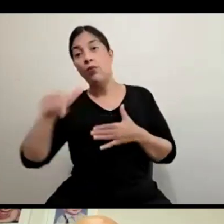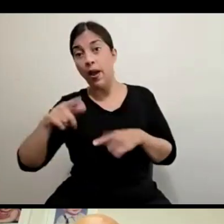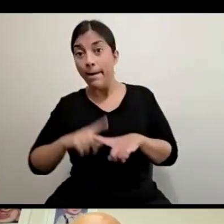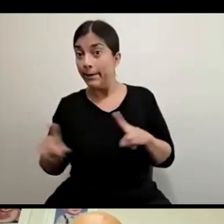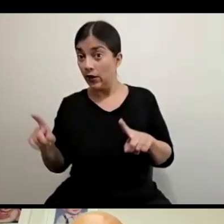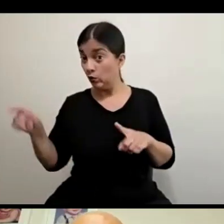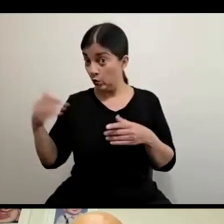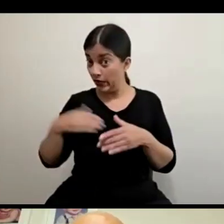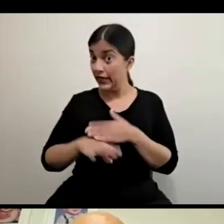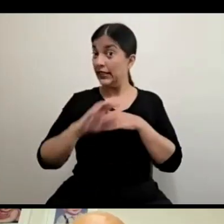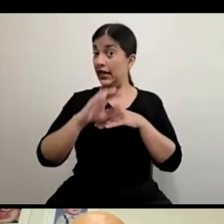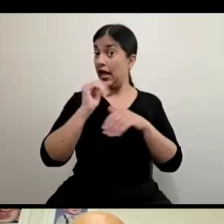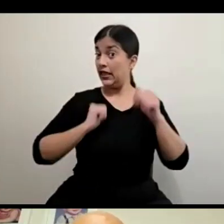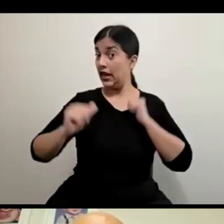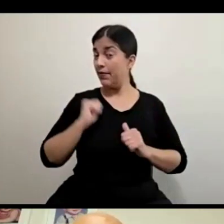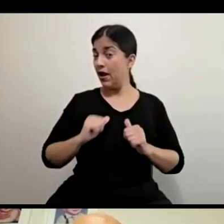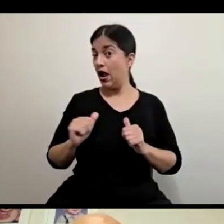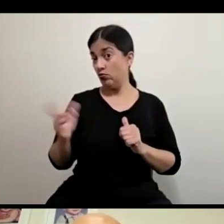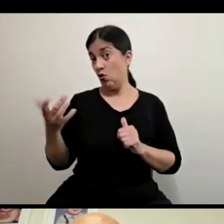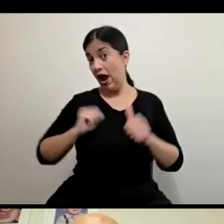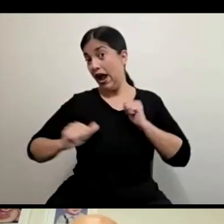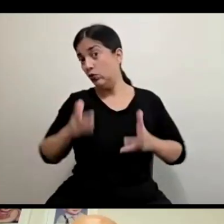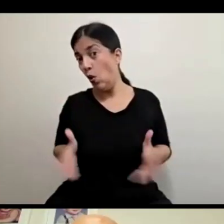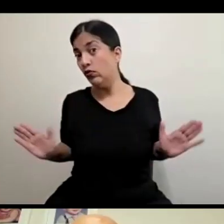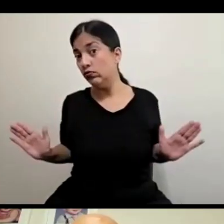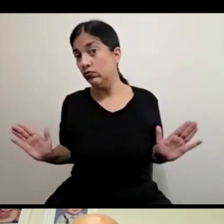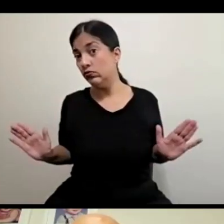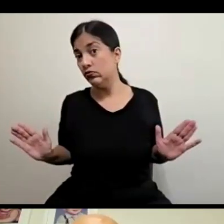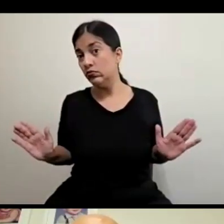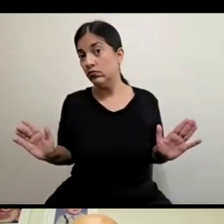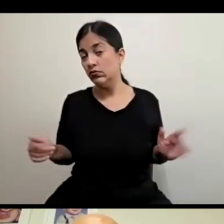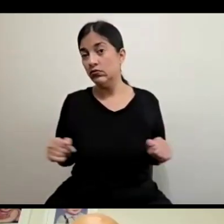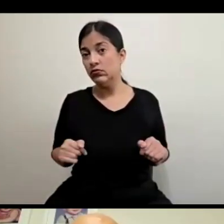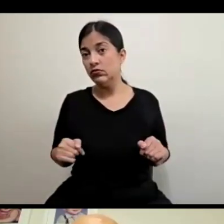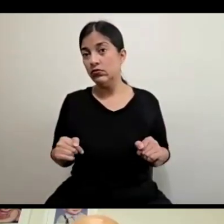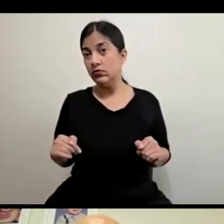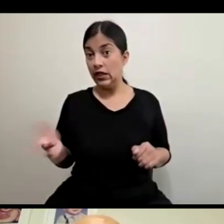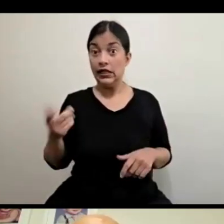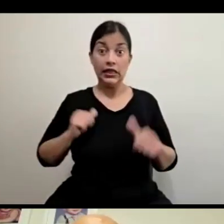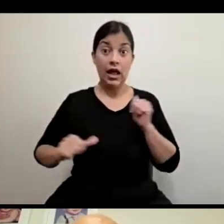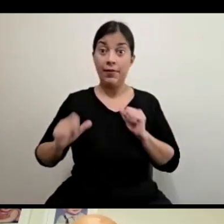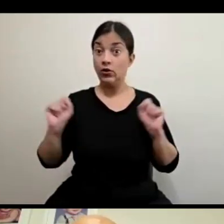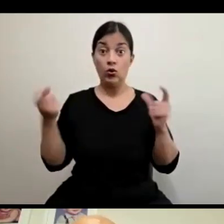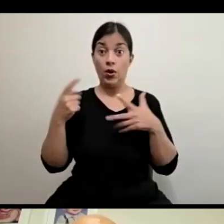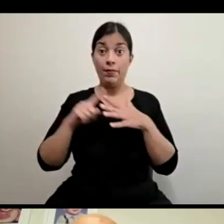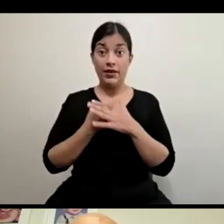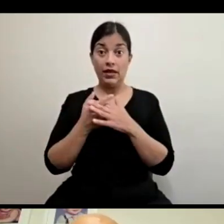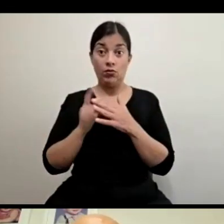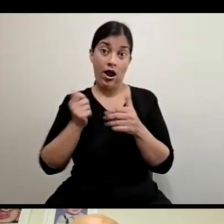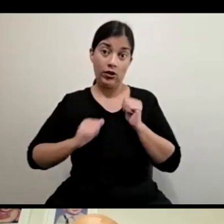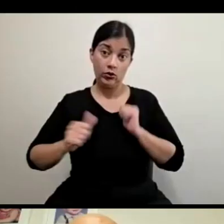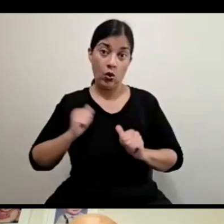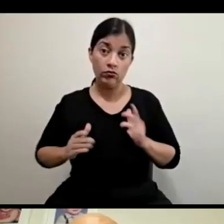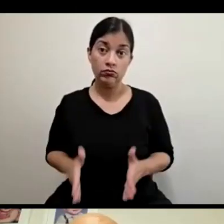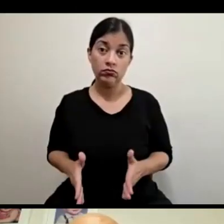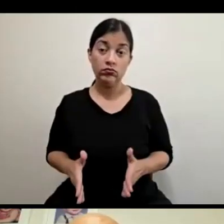entras a drama como actor, ¿no? O sea, como ¿qué es lo que en drama empieza? Bueno, todo el mundo pues entra como actor,